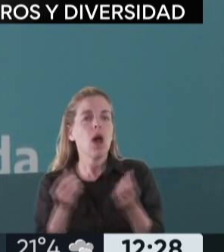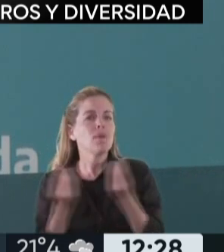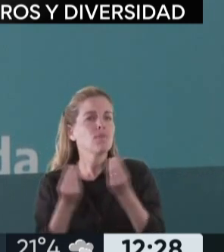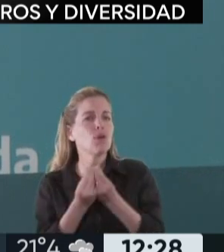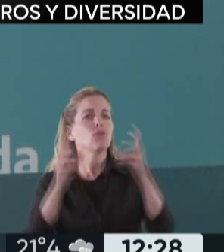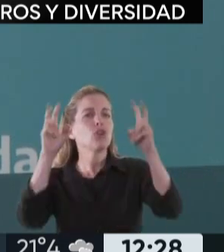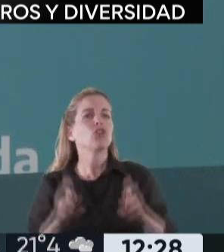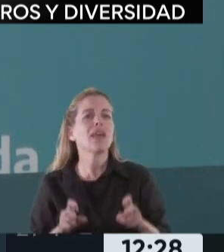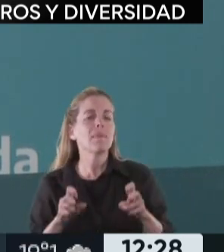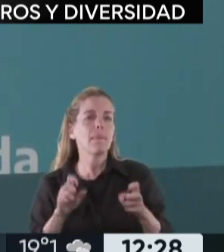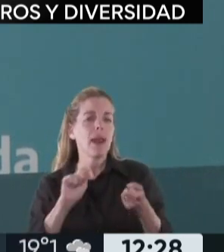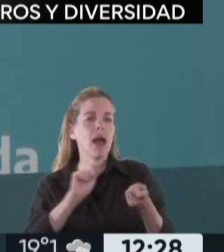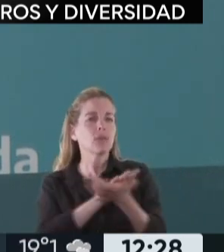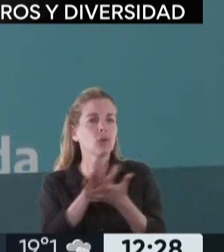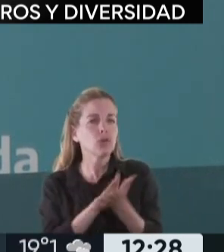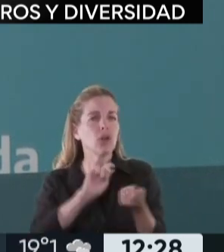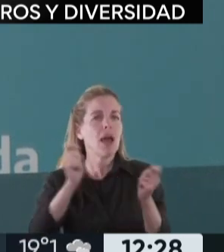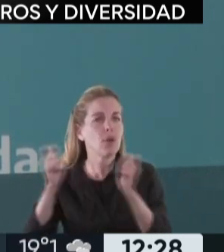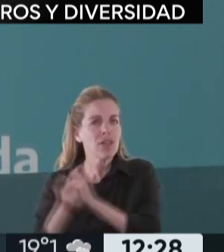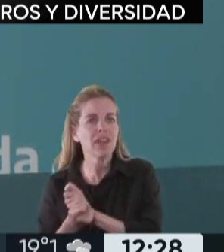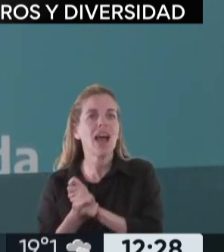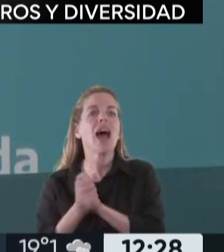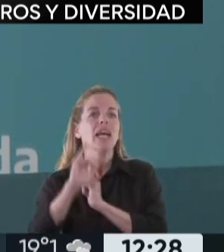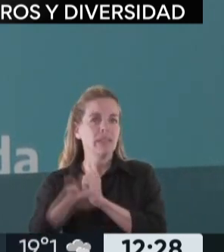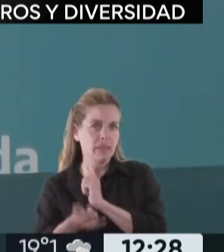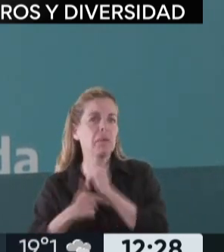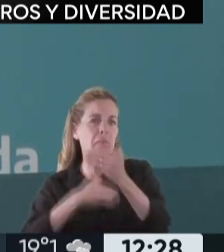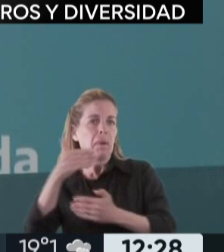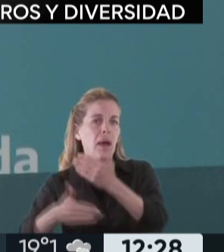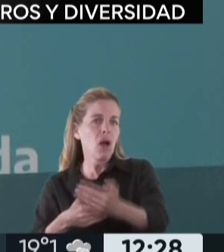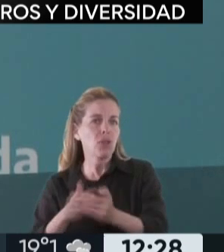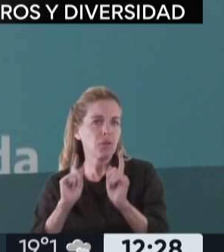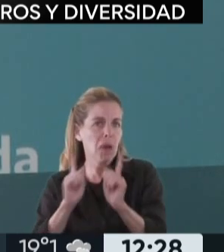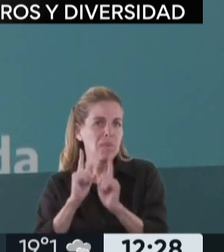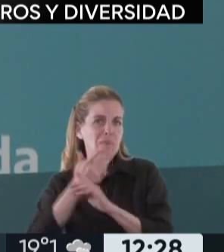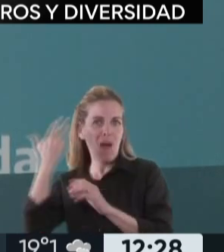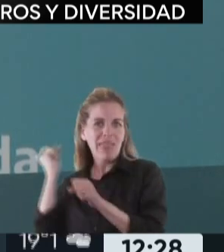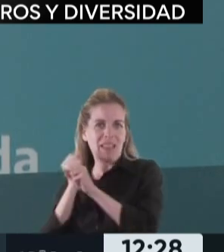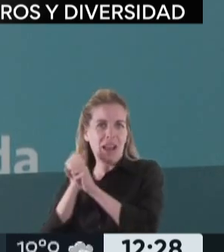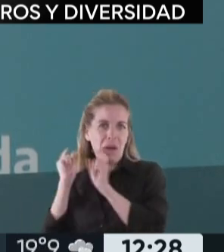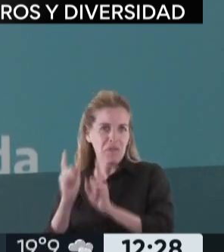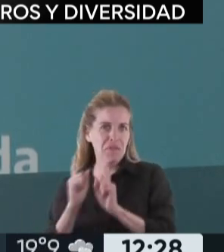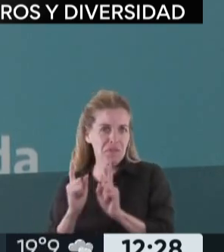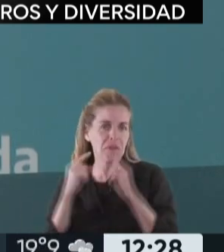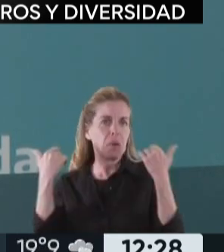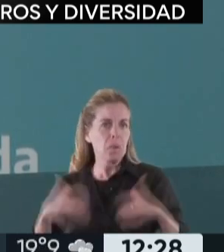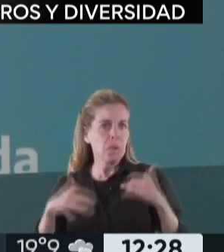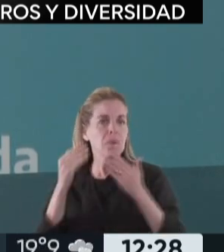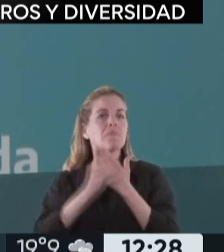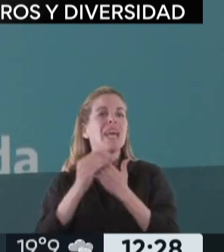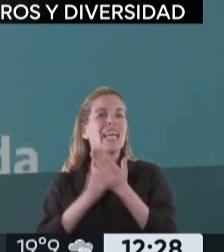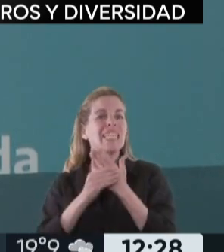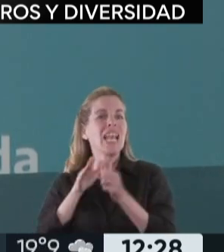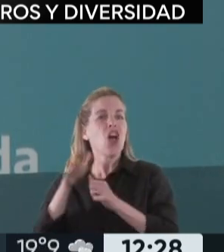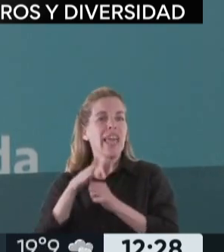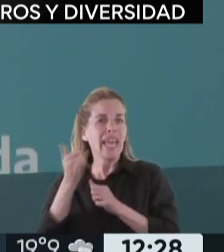cosas a rever. Por supuesto que se va a continuar con todo lo que se hizo bien. Se ha hecho un gran trabajo desde el Ministerio.